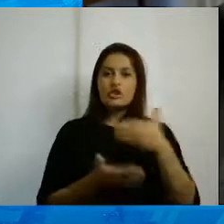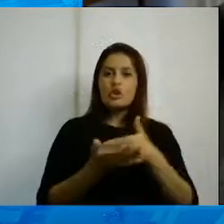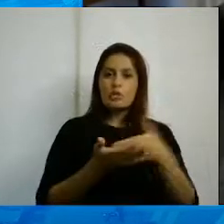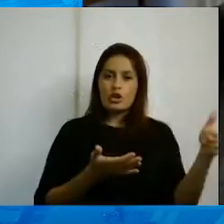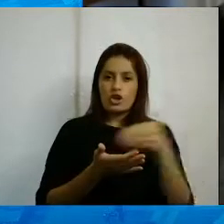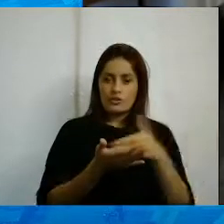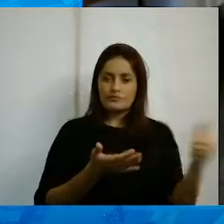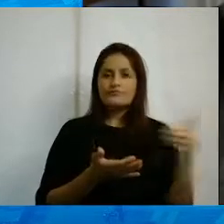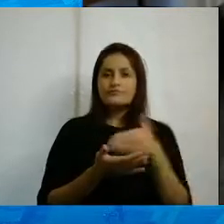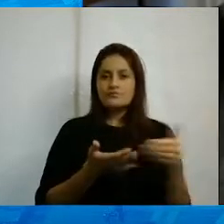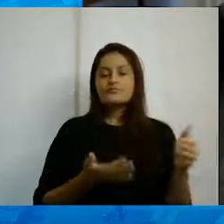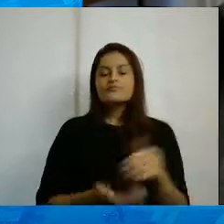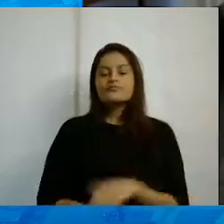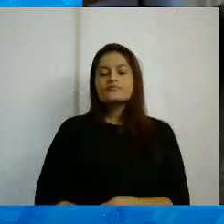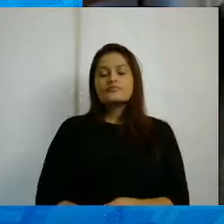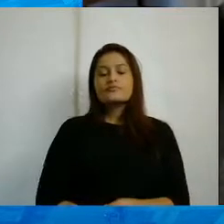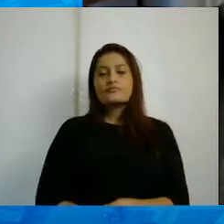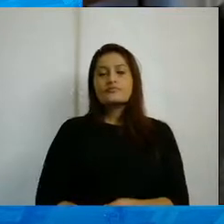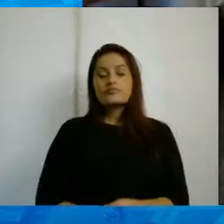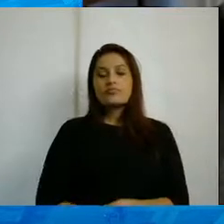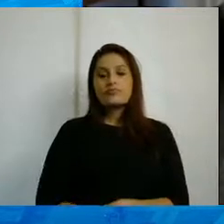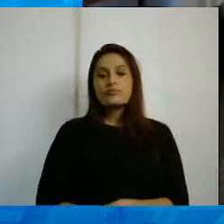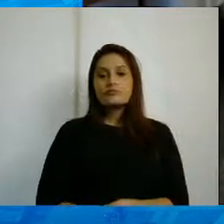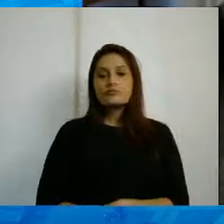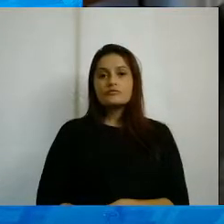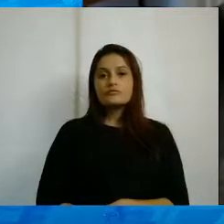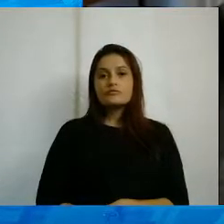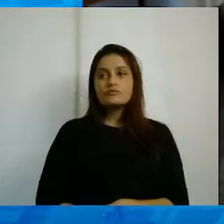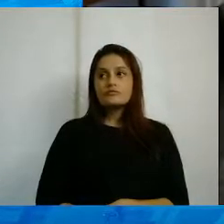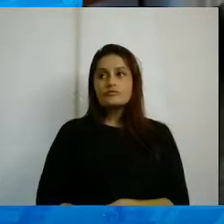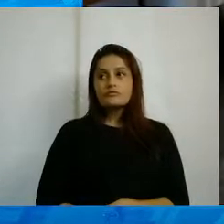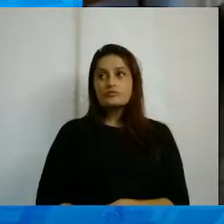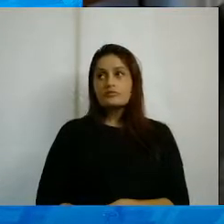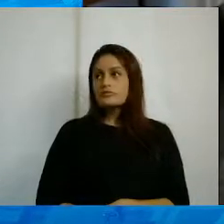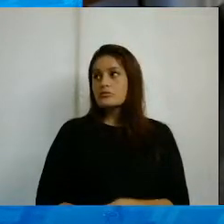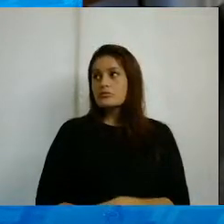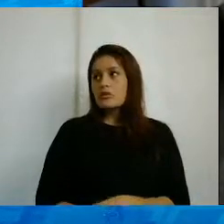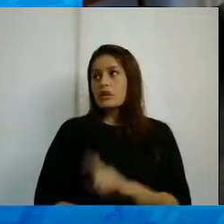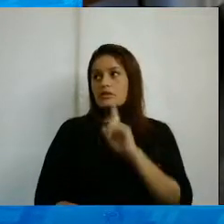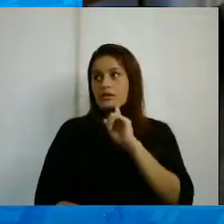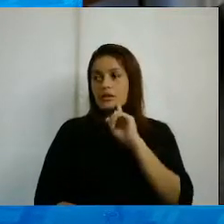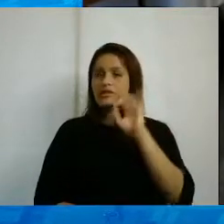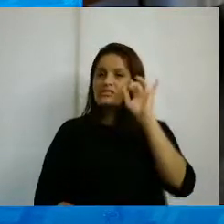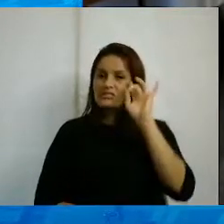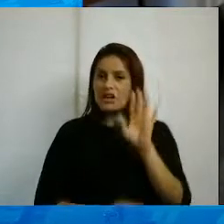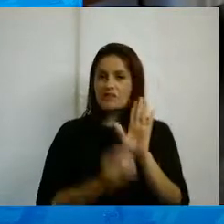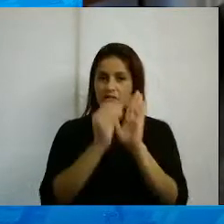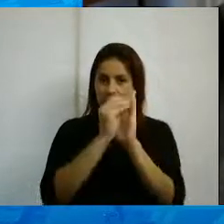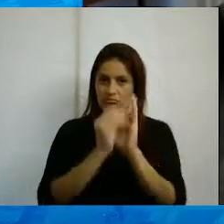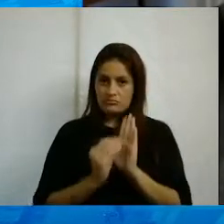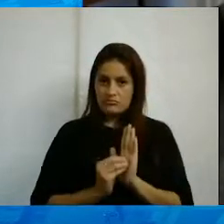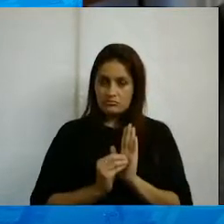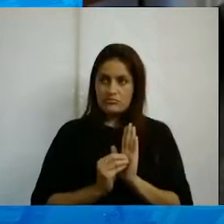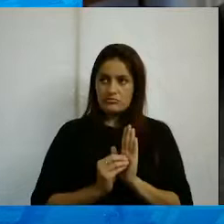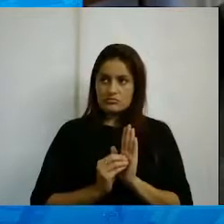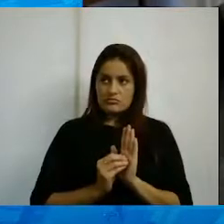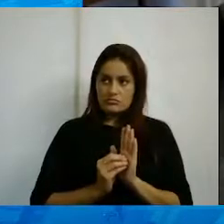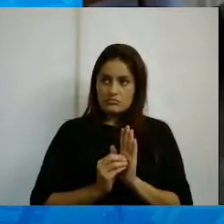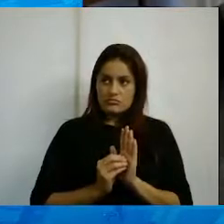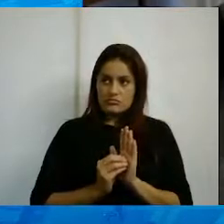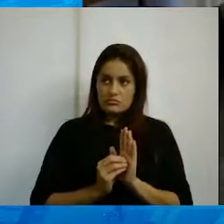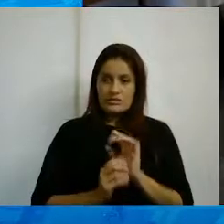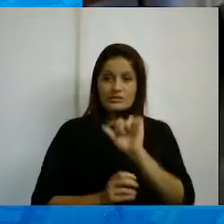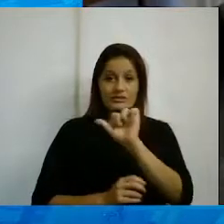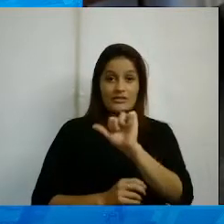¿Ya? Eso es el valor que tenemos más o menos en los registros. ¿Ya? De ya. Eso a veces es